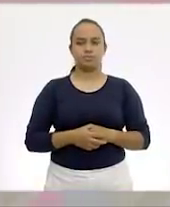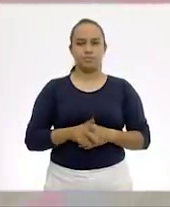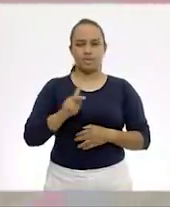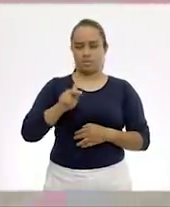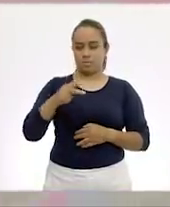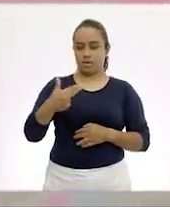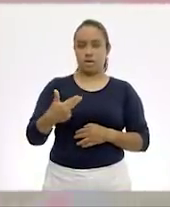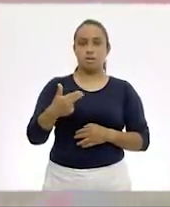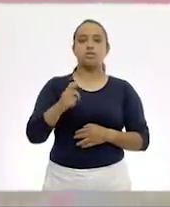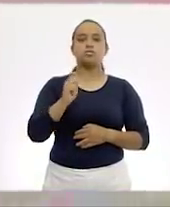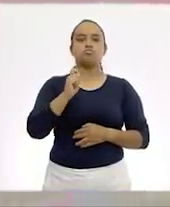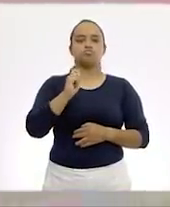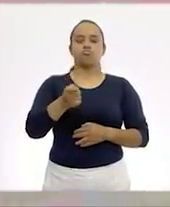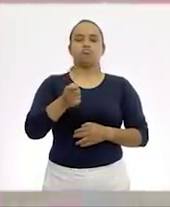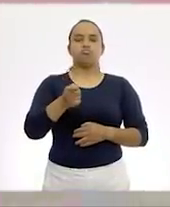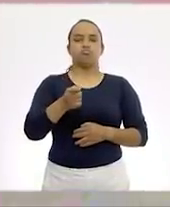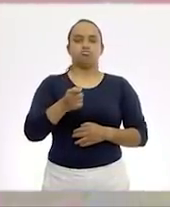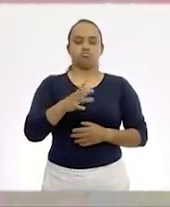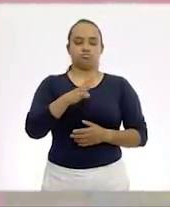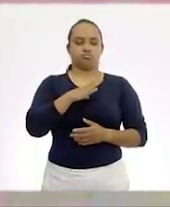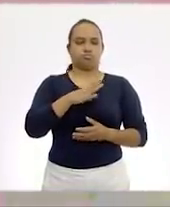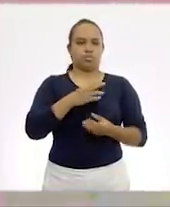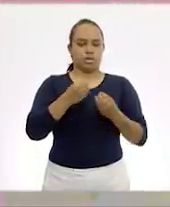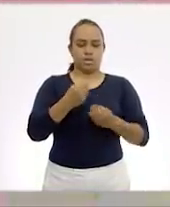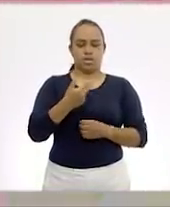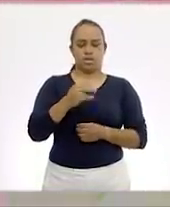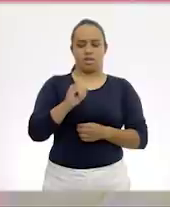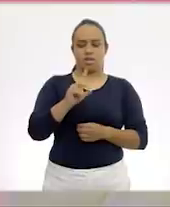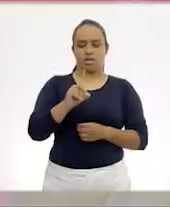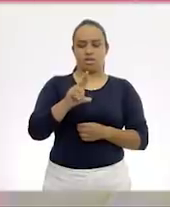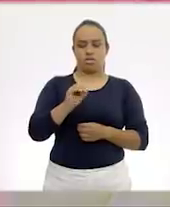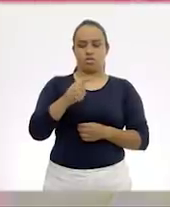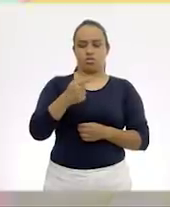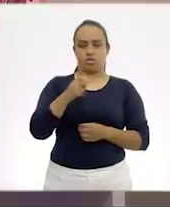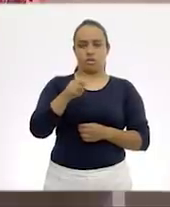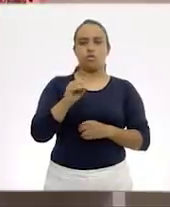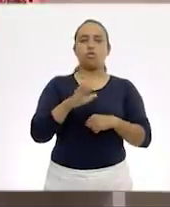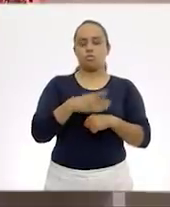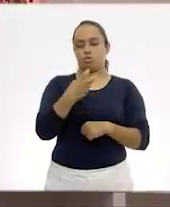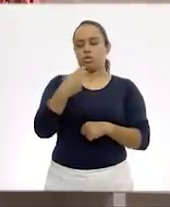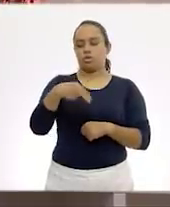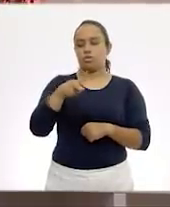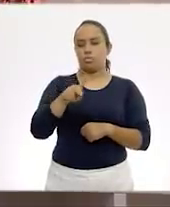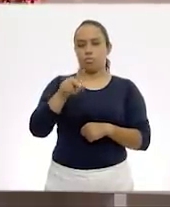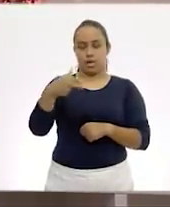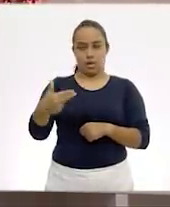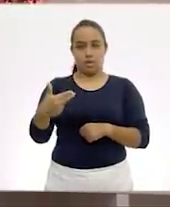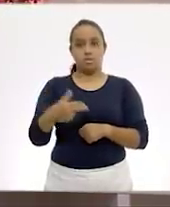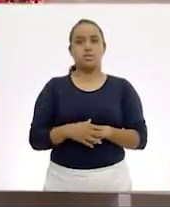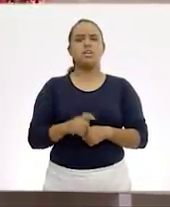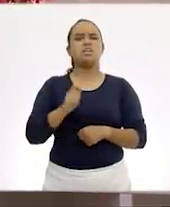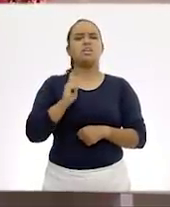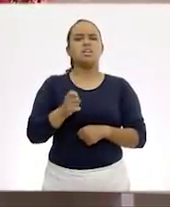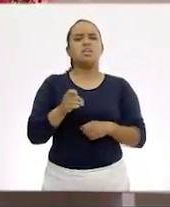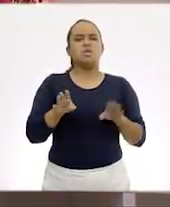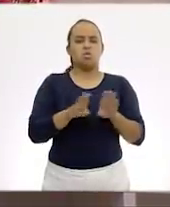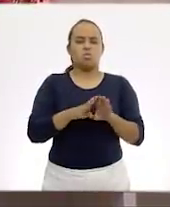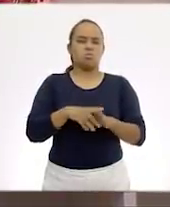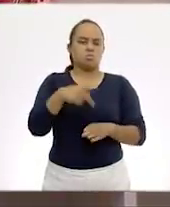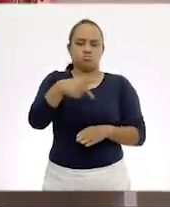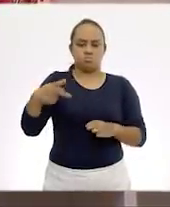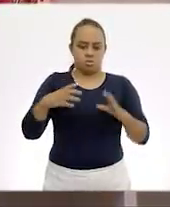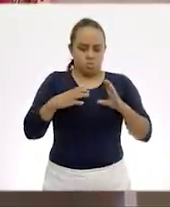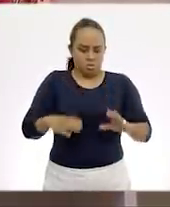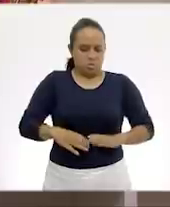pH es un medio ambiente que está dado por la cantidad de hidrógenos, por eso se llama pH, porque realmente es el medio ambiente con el que vive